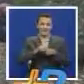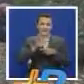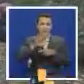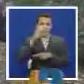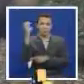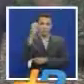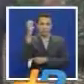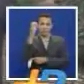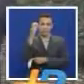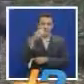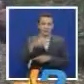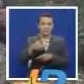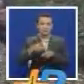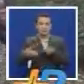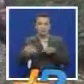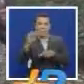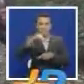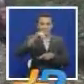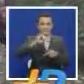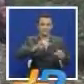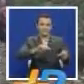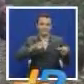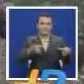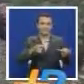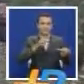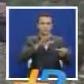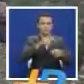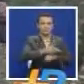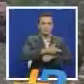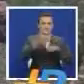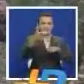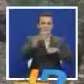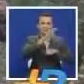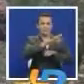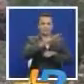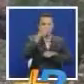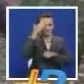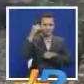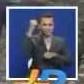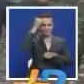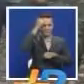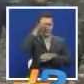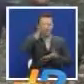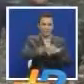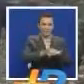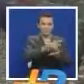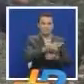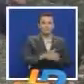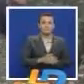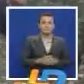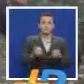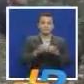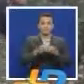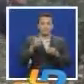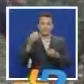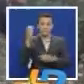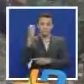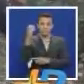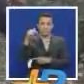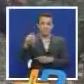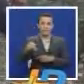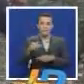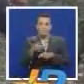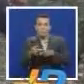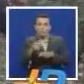Néstor Pekerman antes de encarar este martes en el Arena Stadium al conjunto holandés. La selección solo va a determinar la escuadra titular